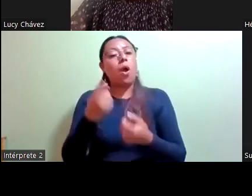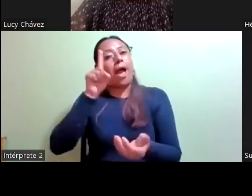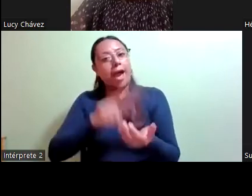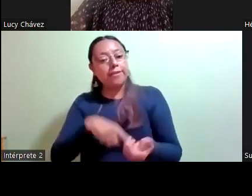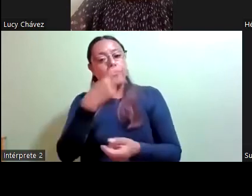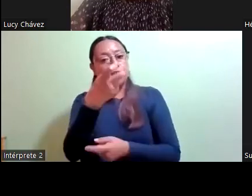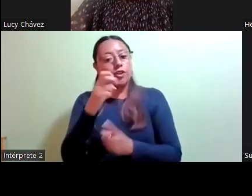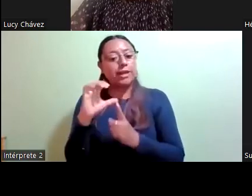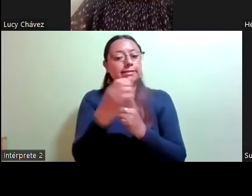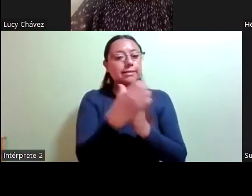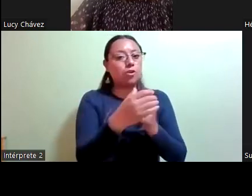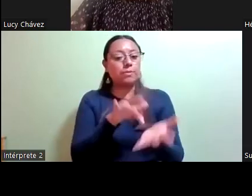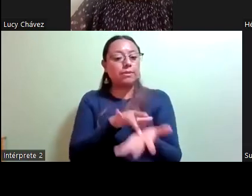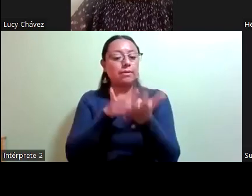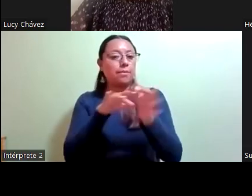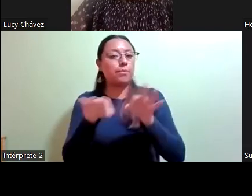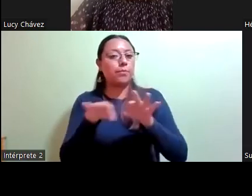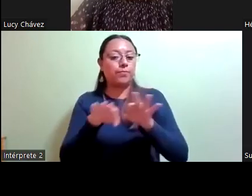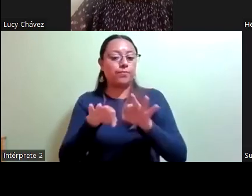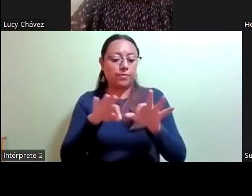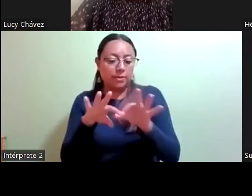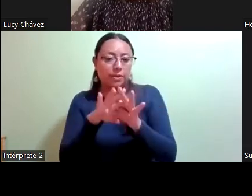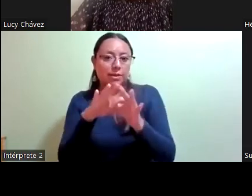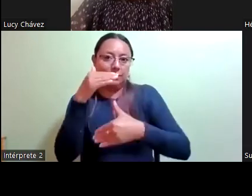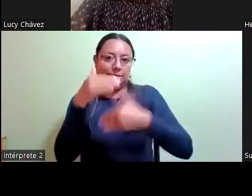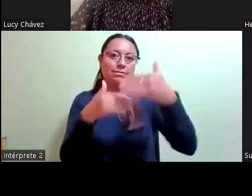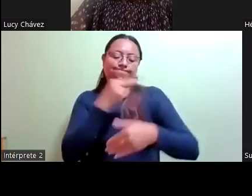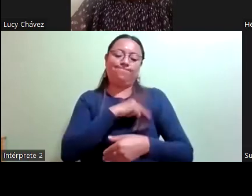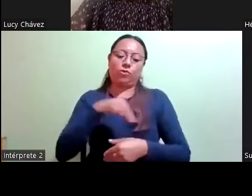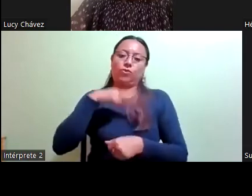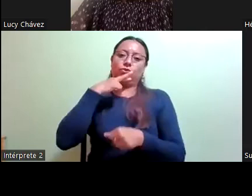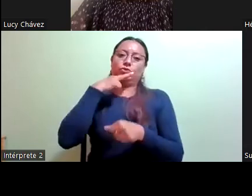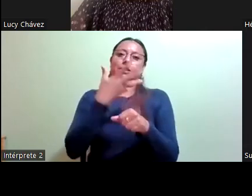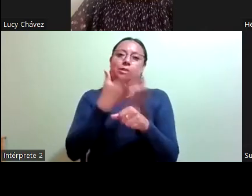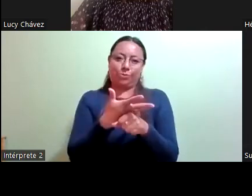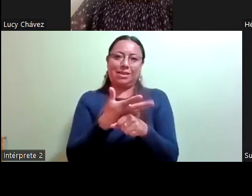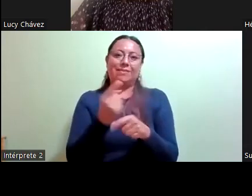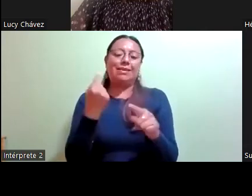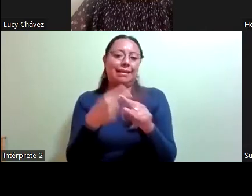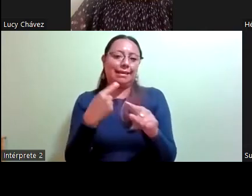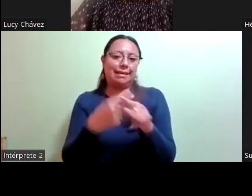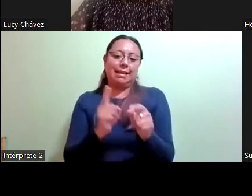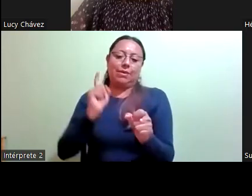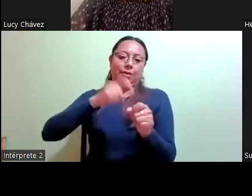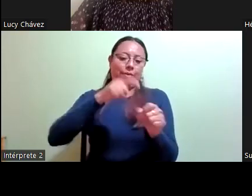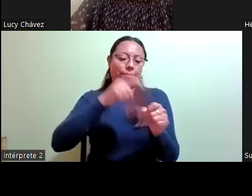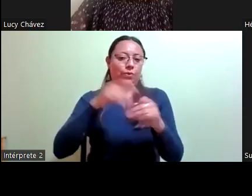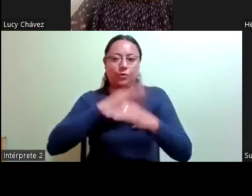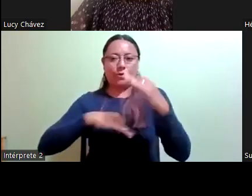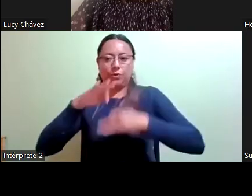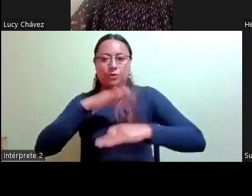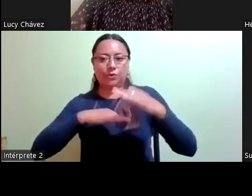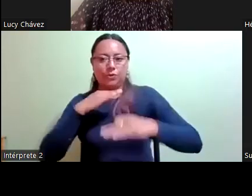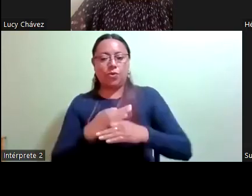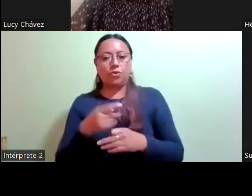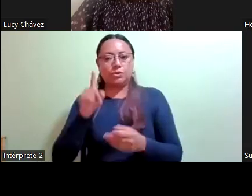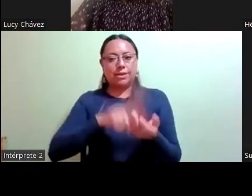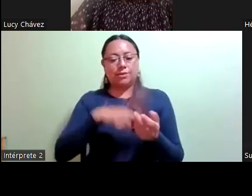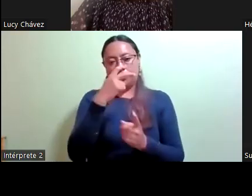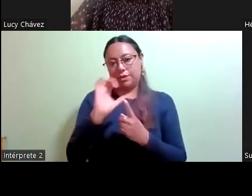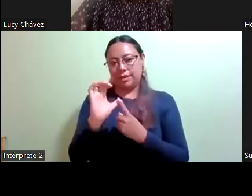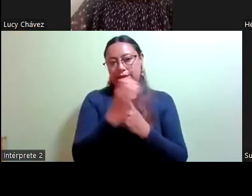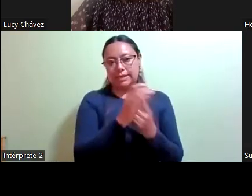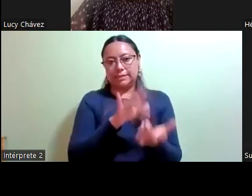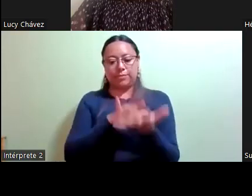es parte de este procedimiento, pues somos responsables quienes formamos parte del comité en este procedimiento. Por lo tanto,